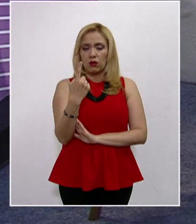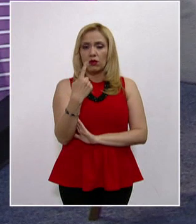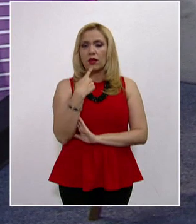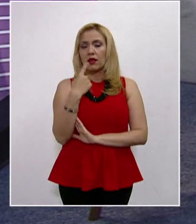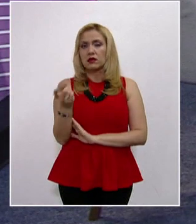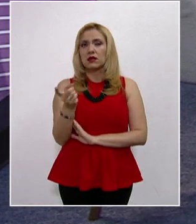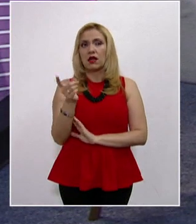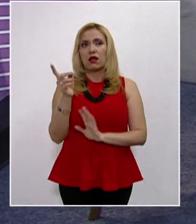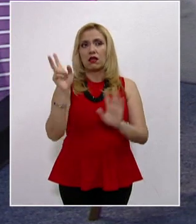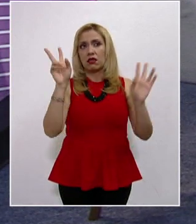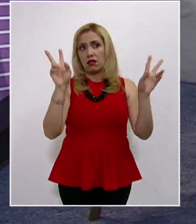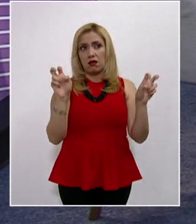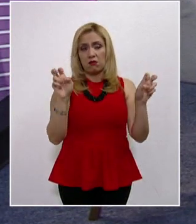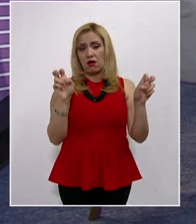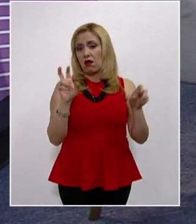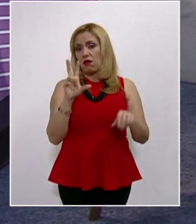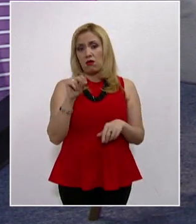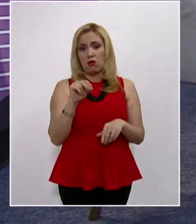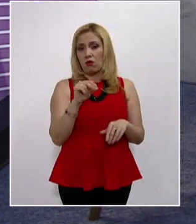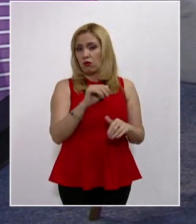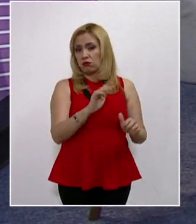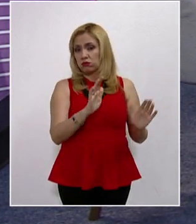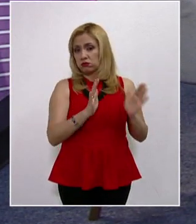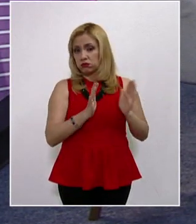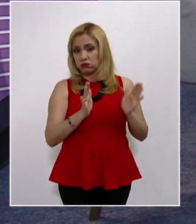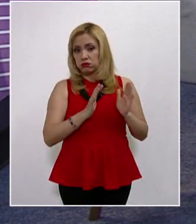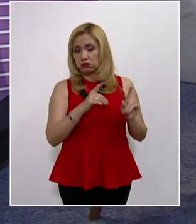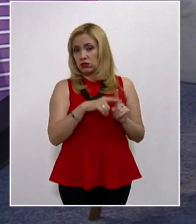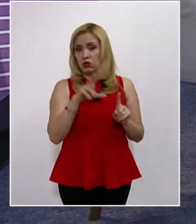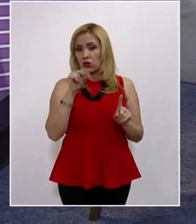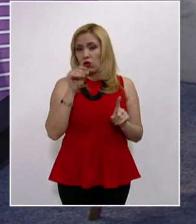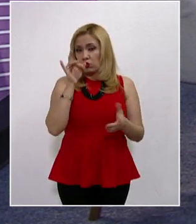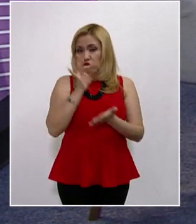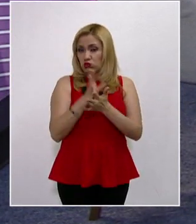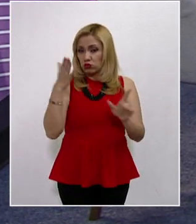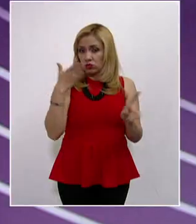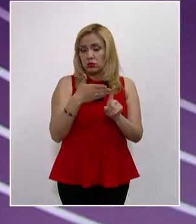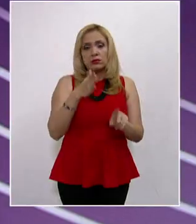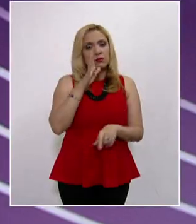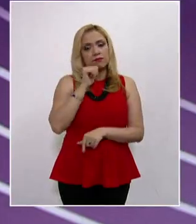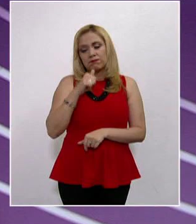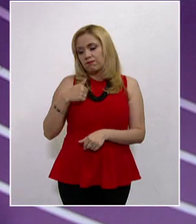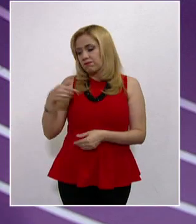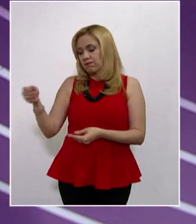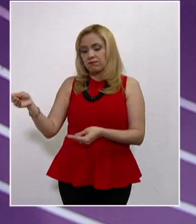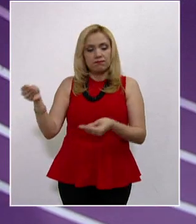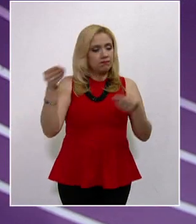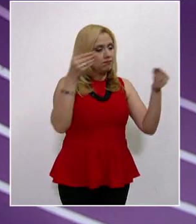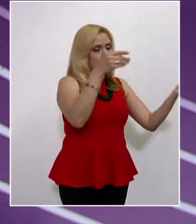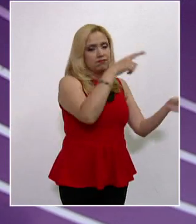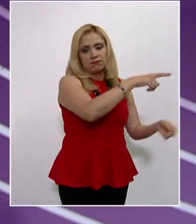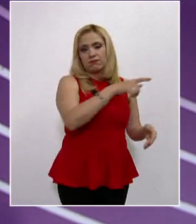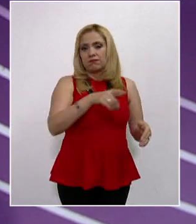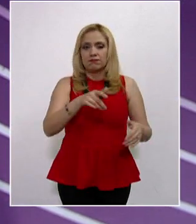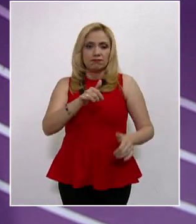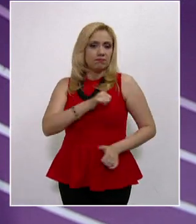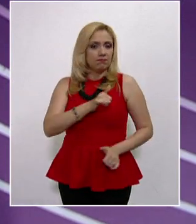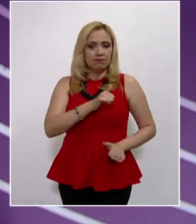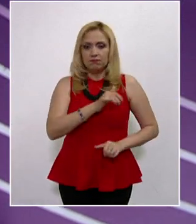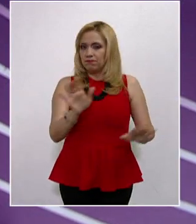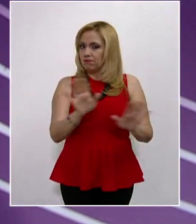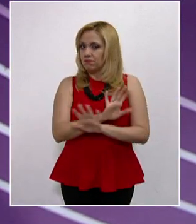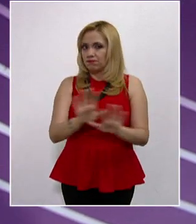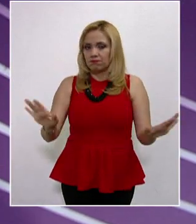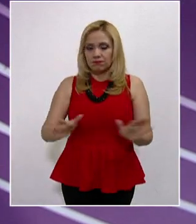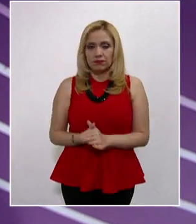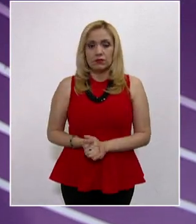diciendo, si el tema no es estrictamente castrense, no puede haber conocimiento por parte de las autoridades militares. No obstante, cuando se